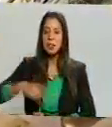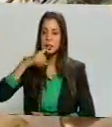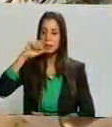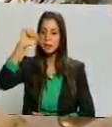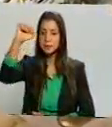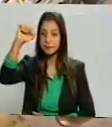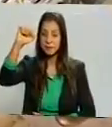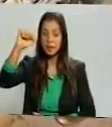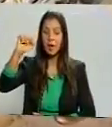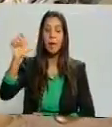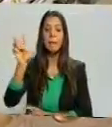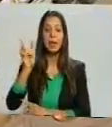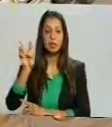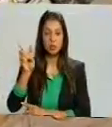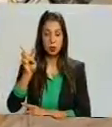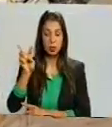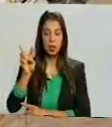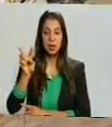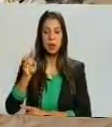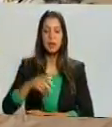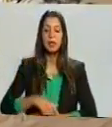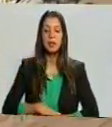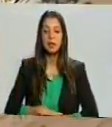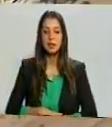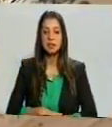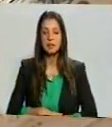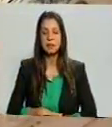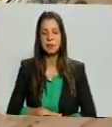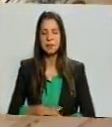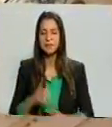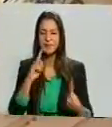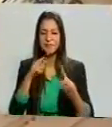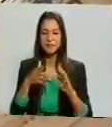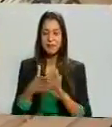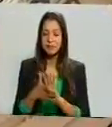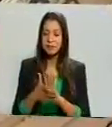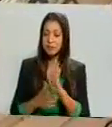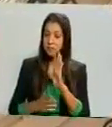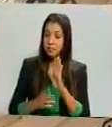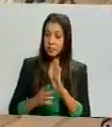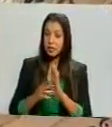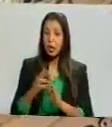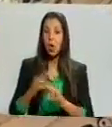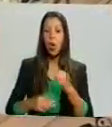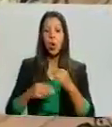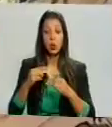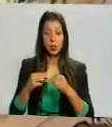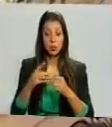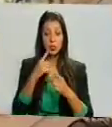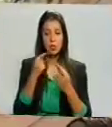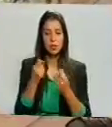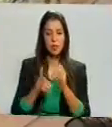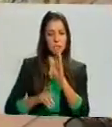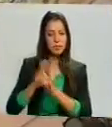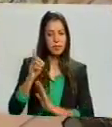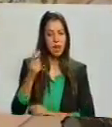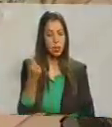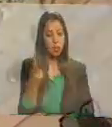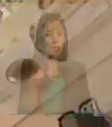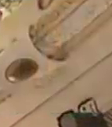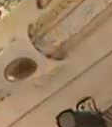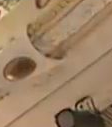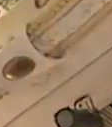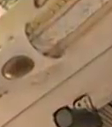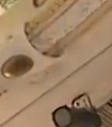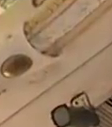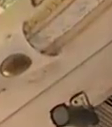la República, Nicolás Maduro Moros, hacia la construcción de un nuevo modelo económico. Asimismo,